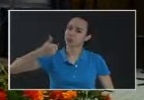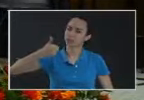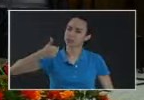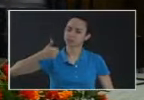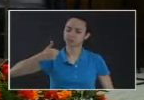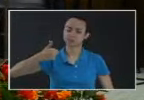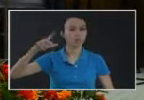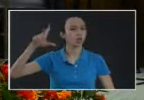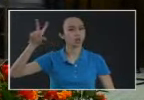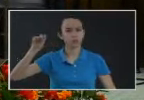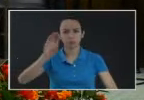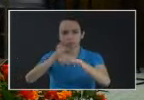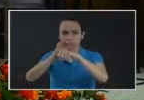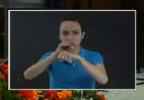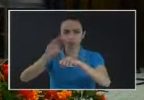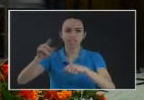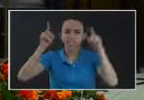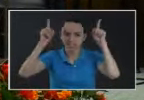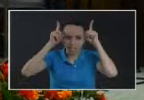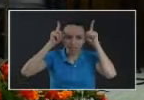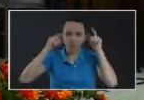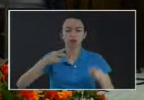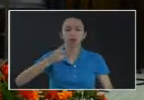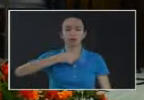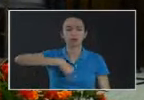No dejemos que el diablo nos quiera amargar.